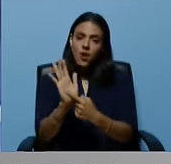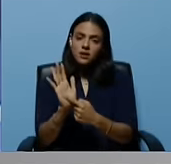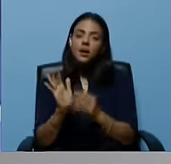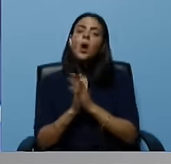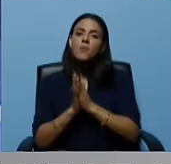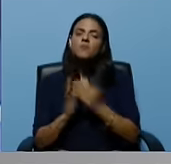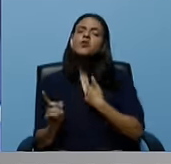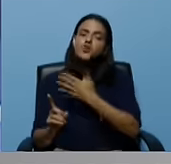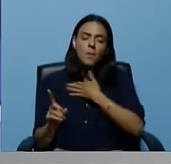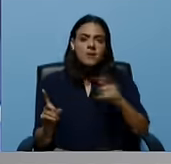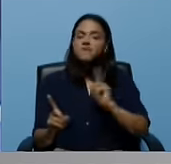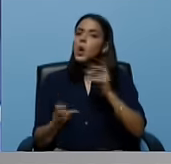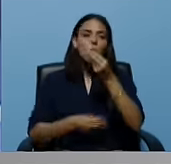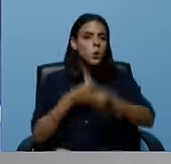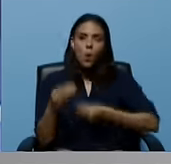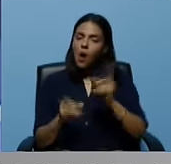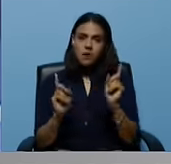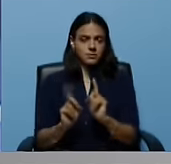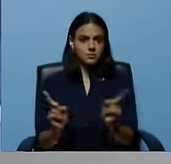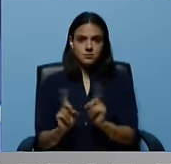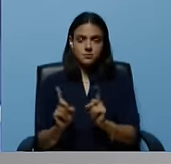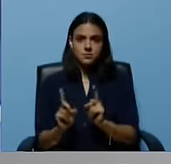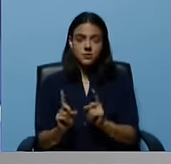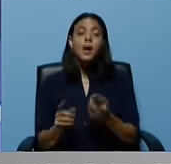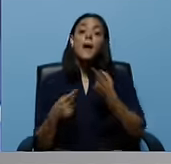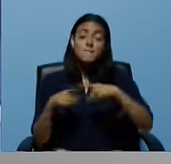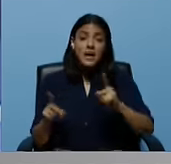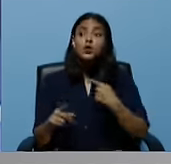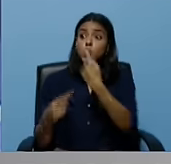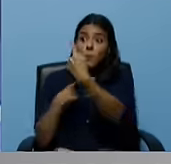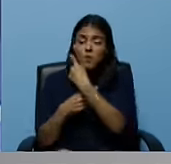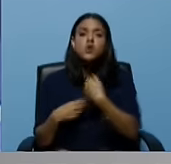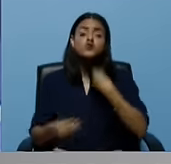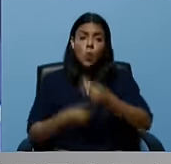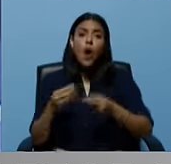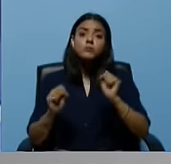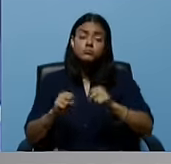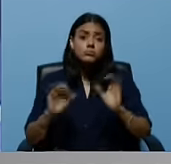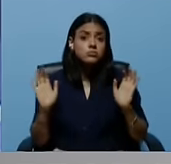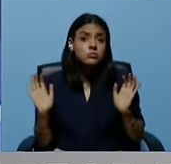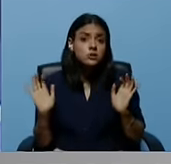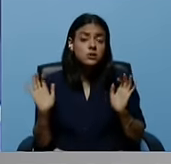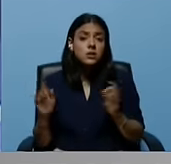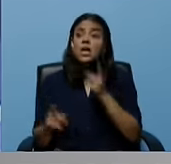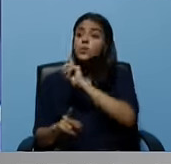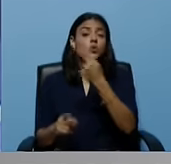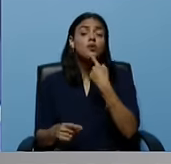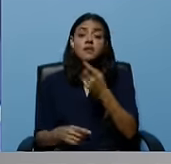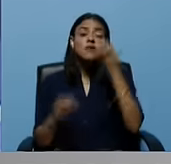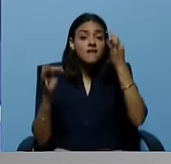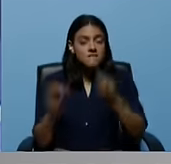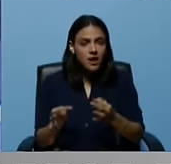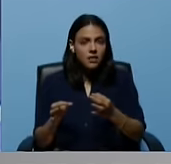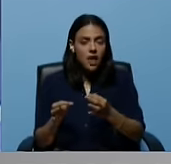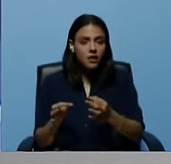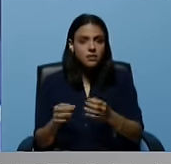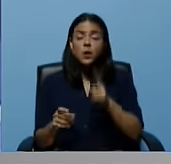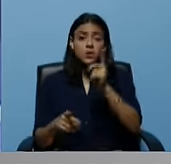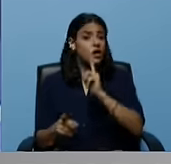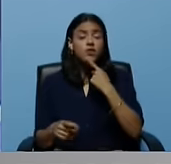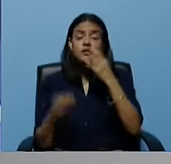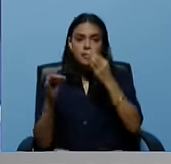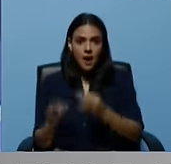Preferiría no hacerlo, pero por supuesto lo haré si usted no desmiente lo que acaba de